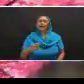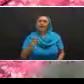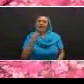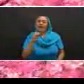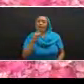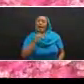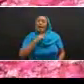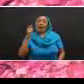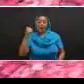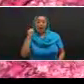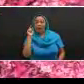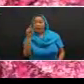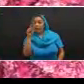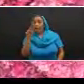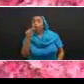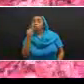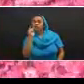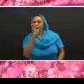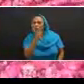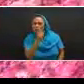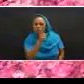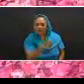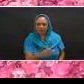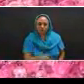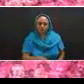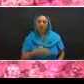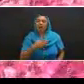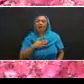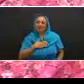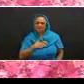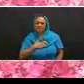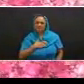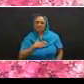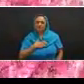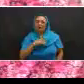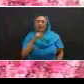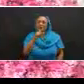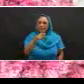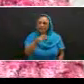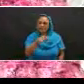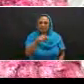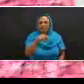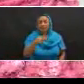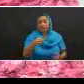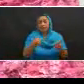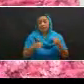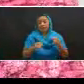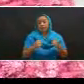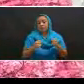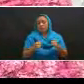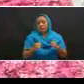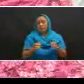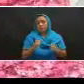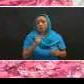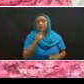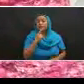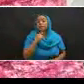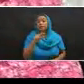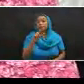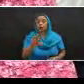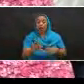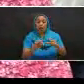acusan? A tu justicia, a ti que te acusaron de algo que no habías cometido. Mi vida quiero